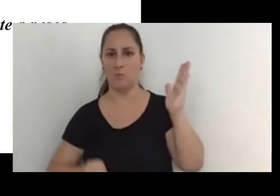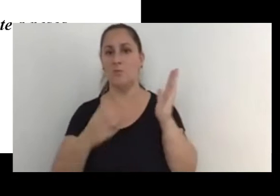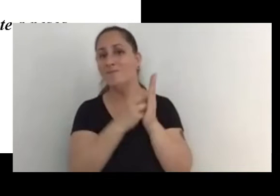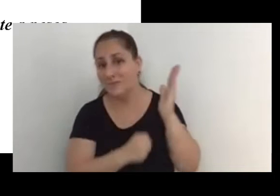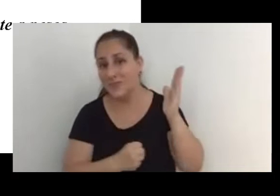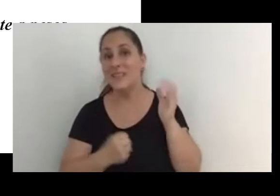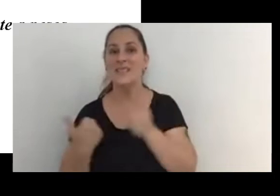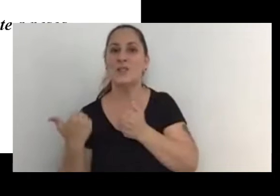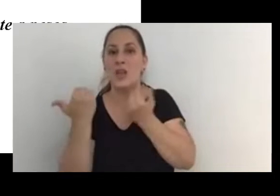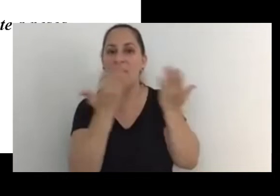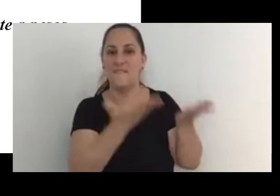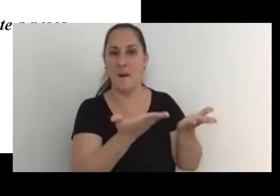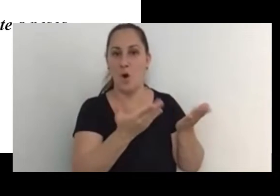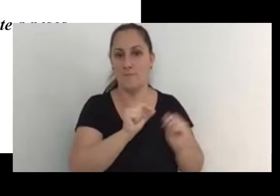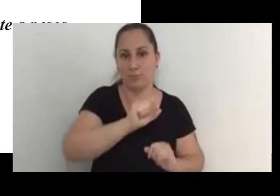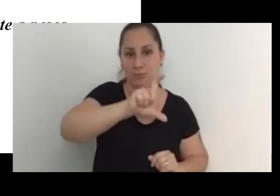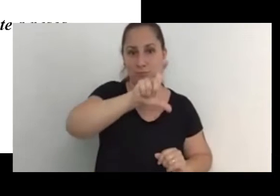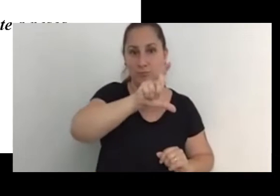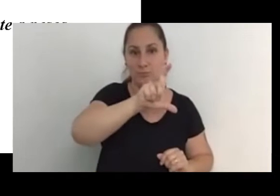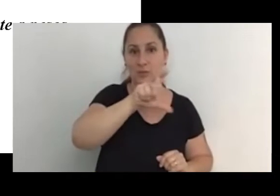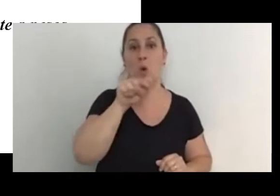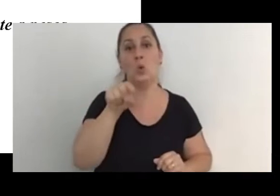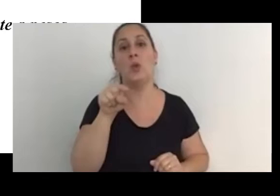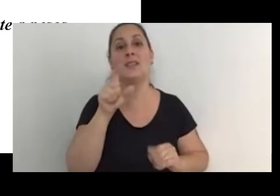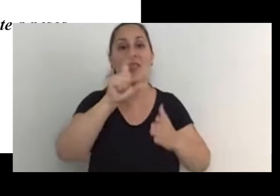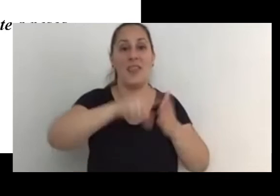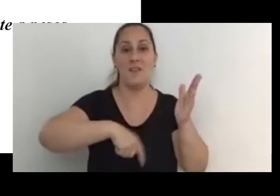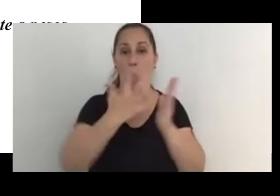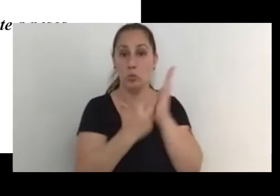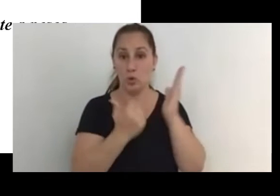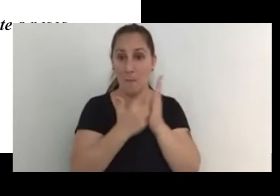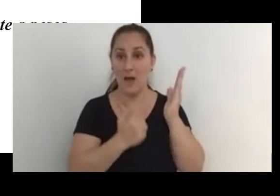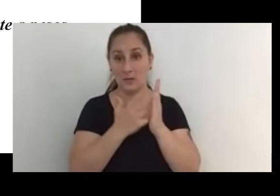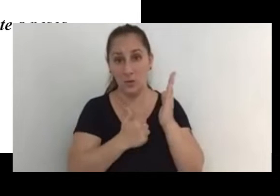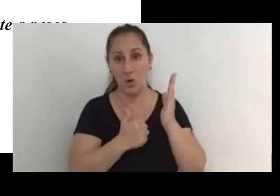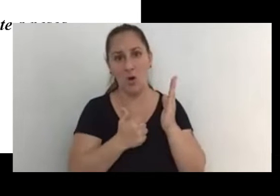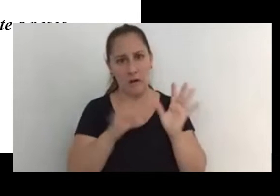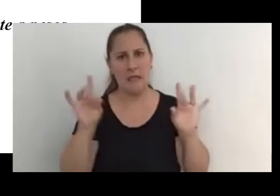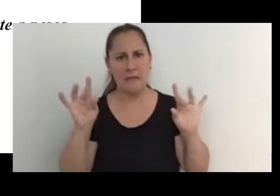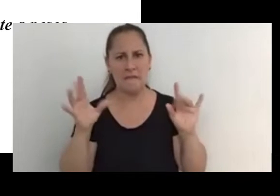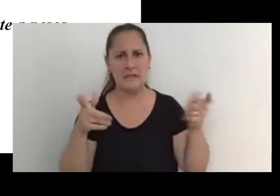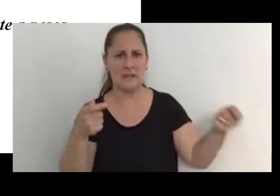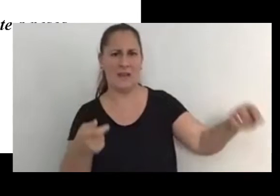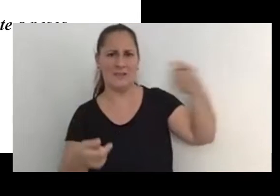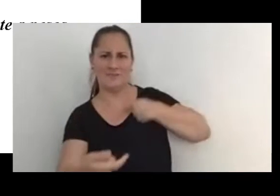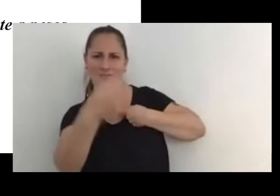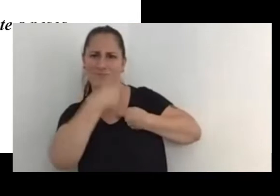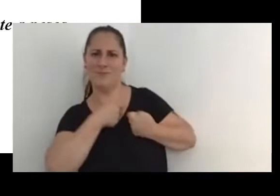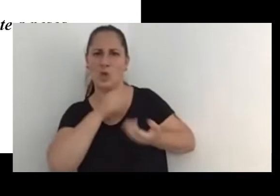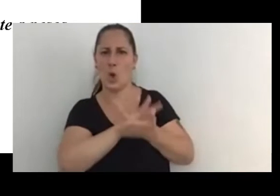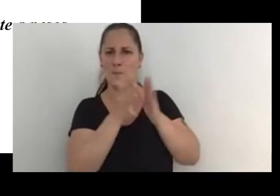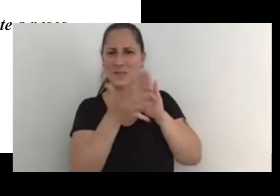favor, que luego, si ustedes lo tienen en débito automático, va a ser bastante complejo la compensación.